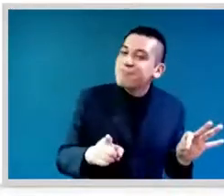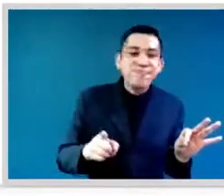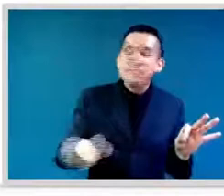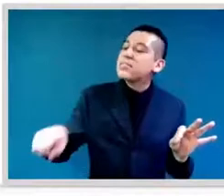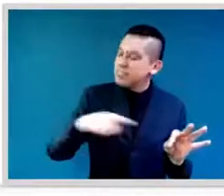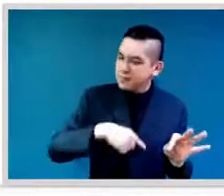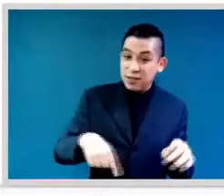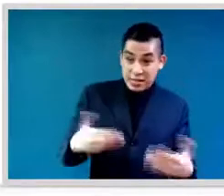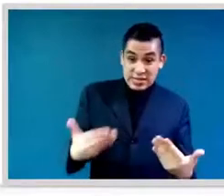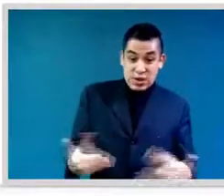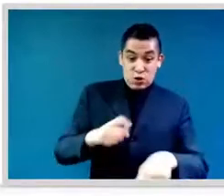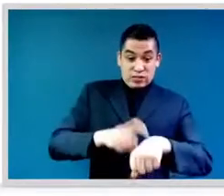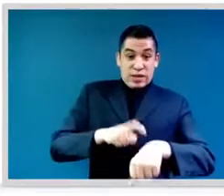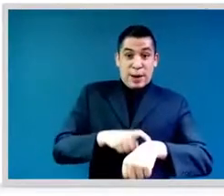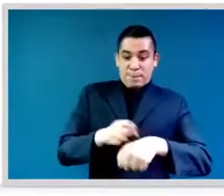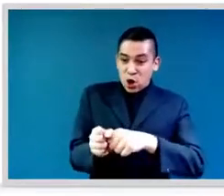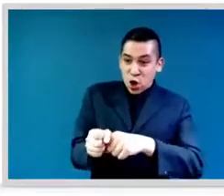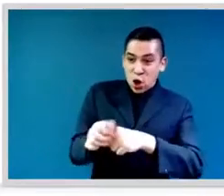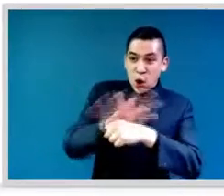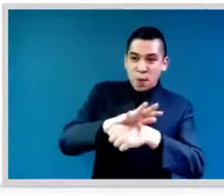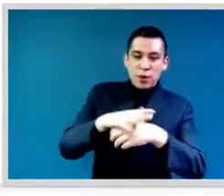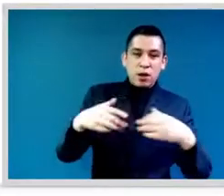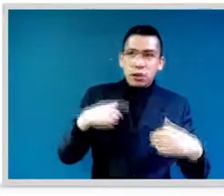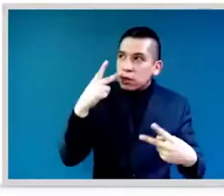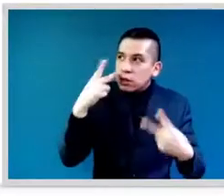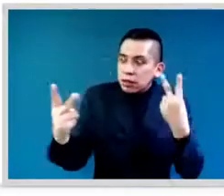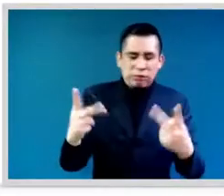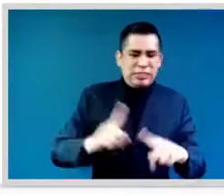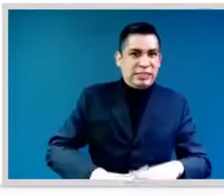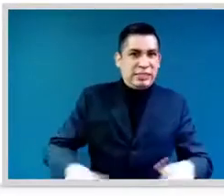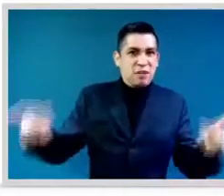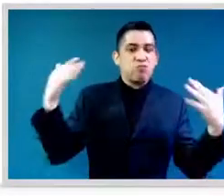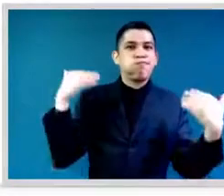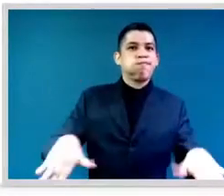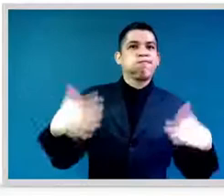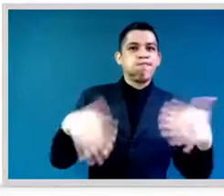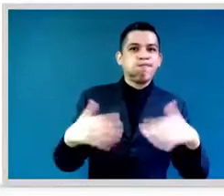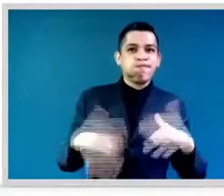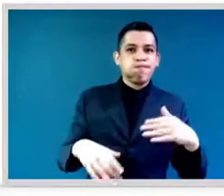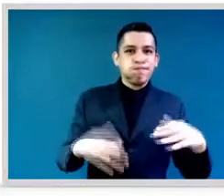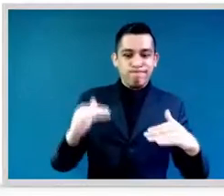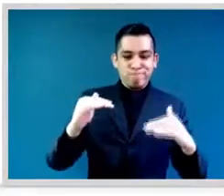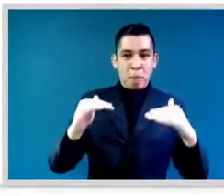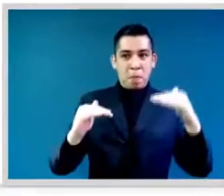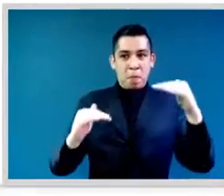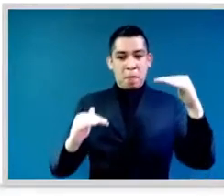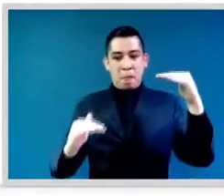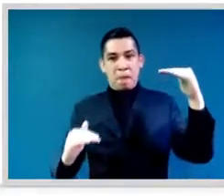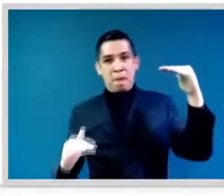puso en evidencia la situación de desigualdad en la que continúan viviendo muchas mujeres y ha